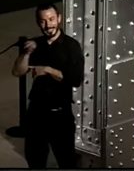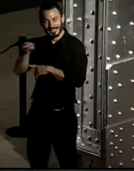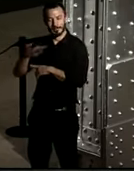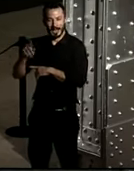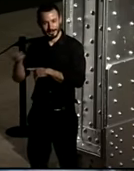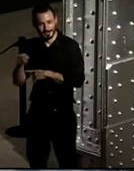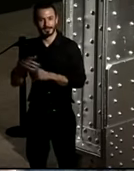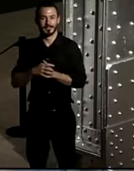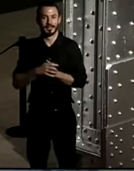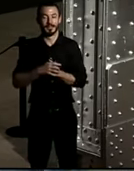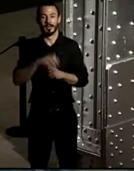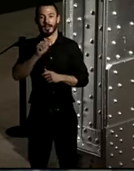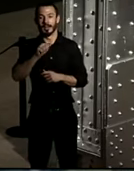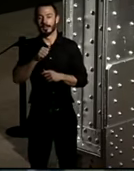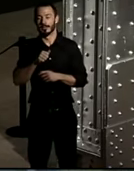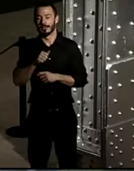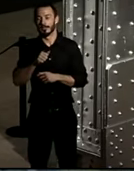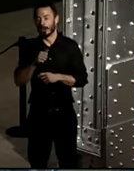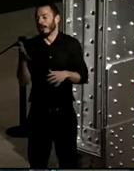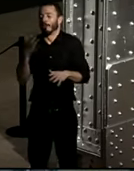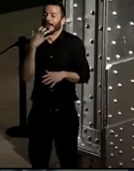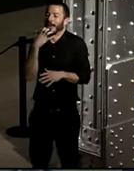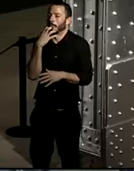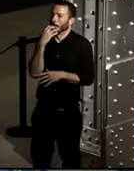mismo rodaje y aquello ya... No ha sido el mejor ejemplo, pero bueno.